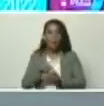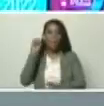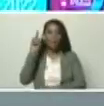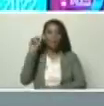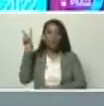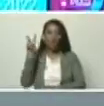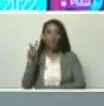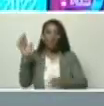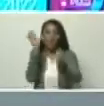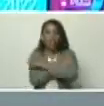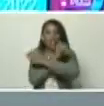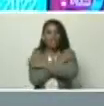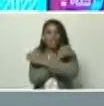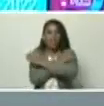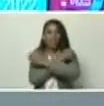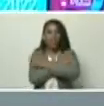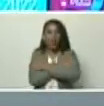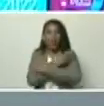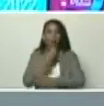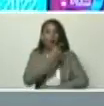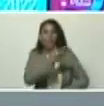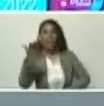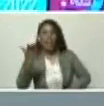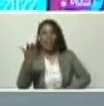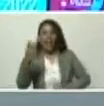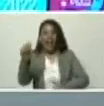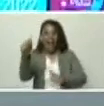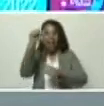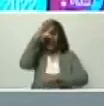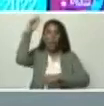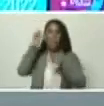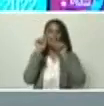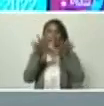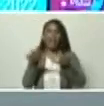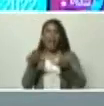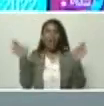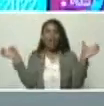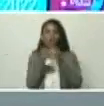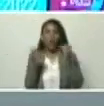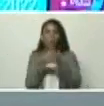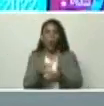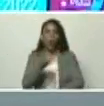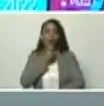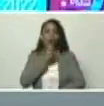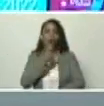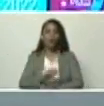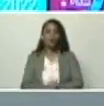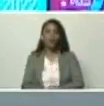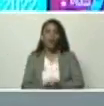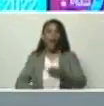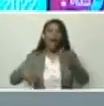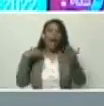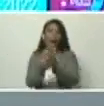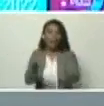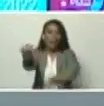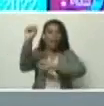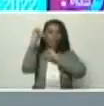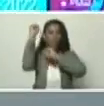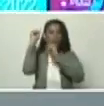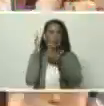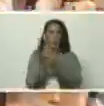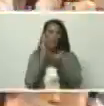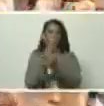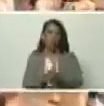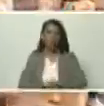2021-2022. ¡Felicitaciones, muchachos! ¡Que Dios bendiga a la generación de oro! ¡Hasta la victoria